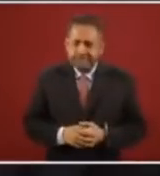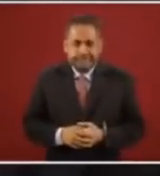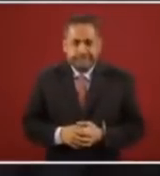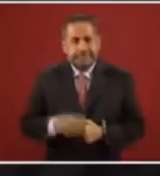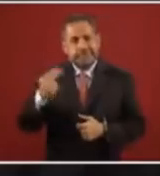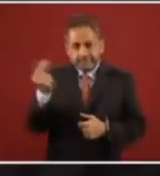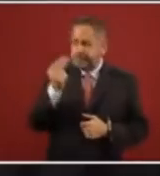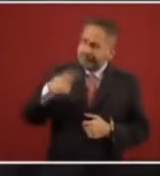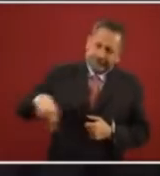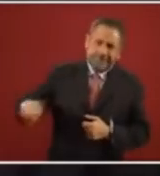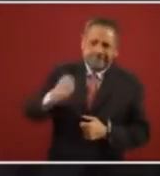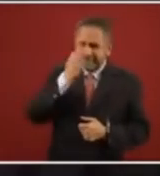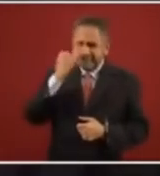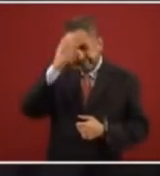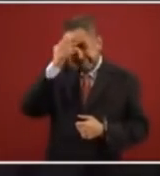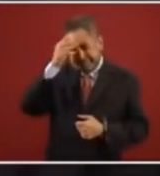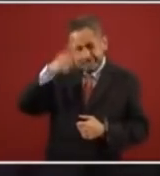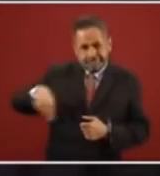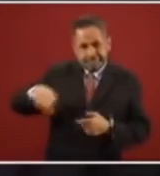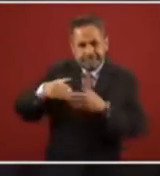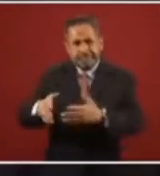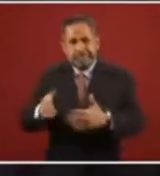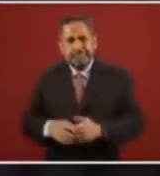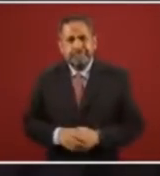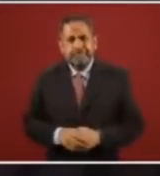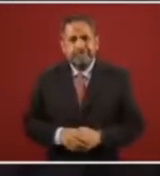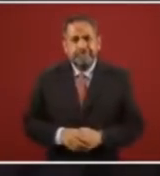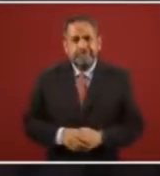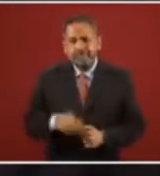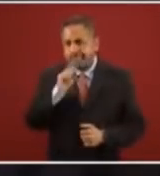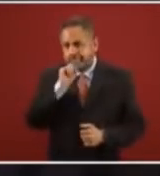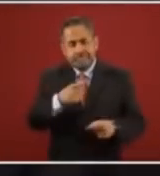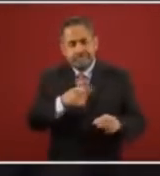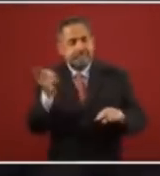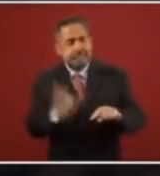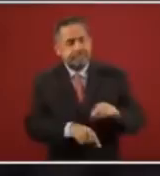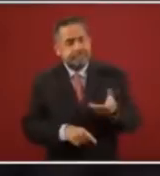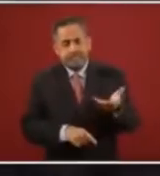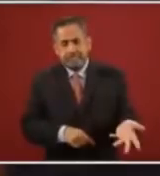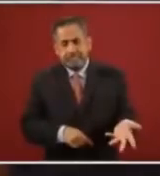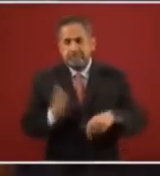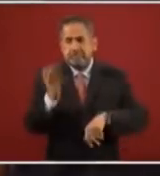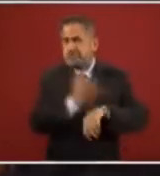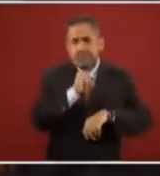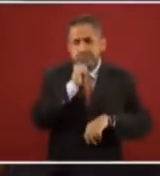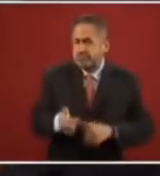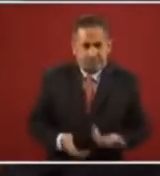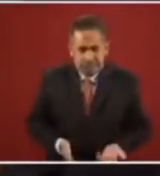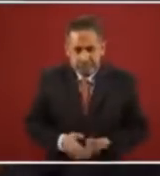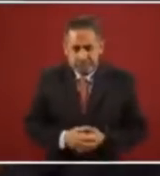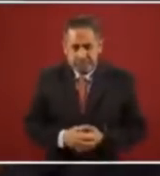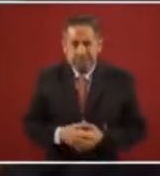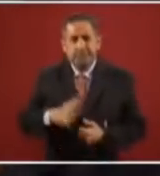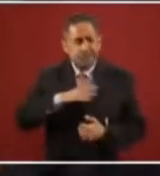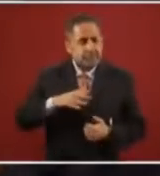para las escuelas náuticas mercantes. También fue retirado, no tuvo castigo. Hay gente